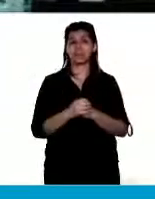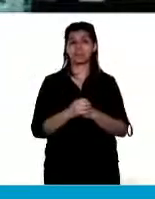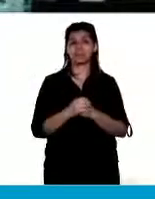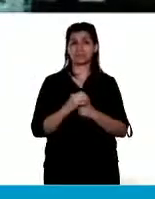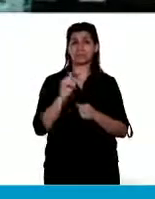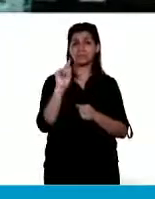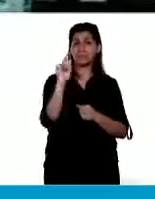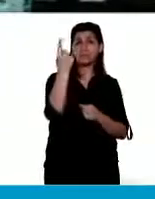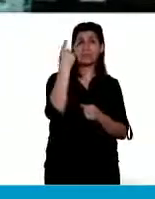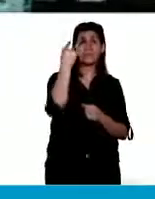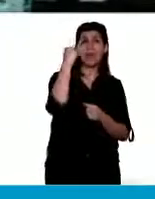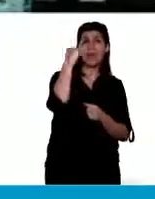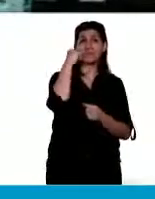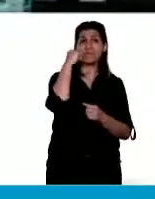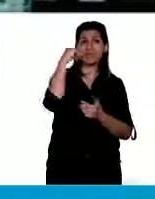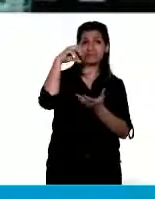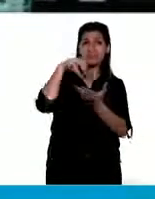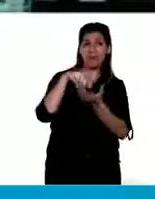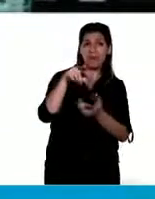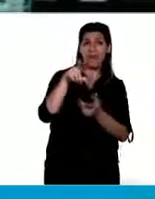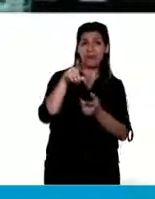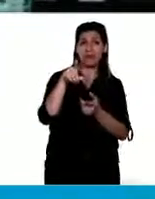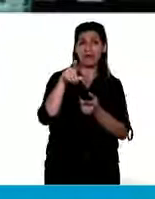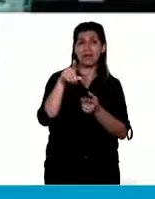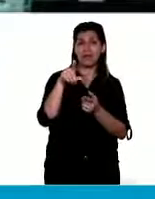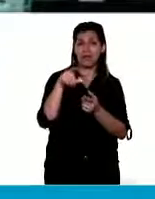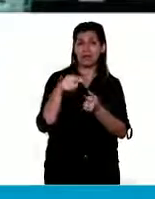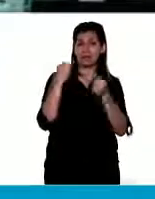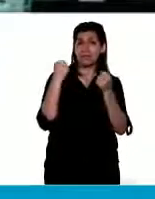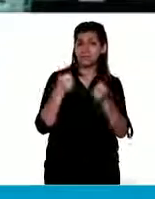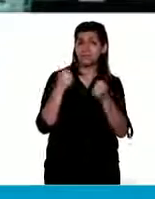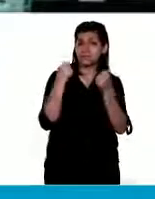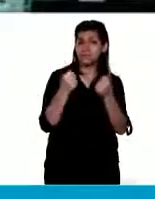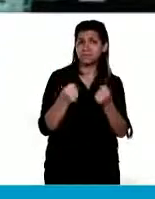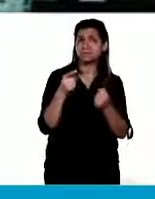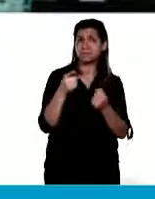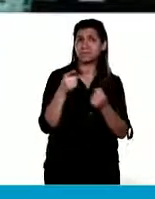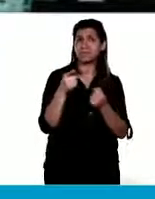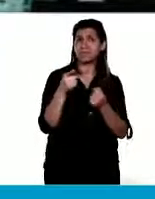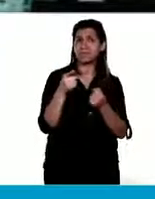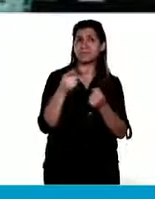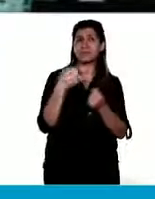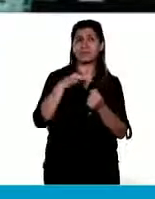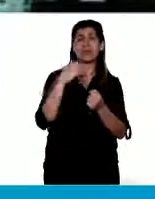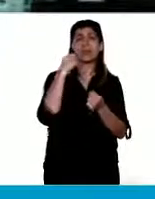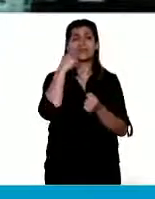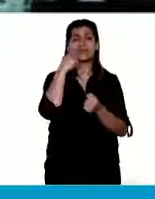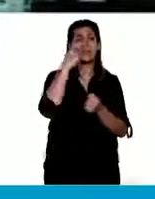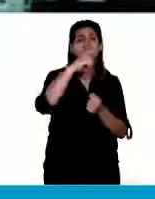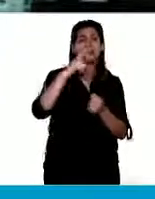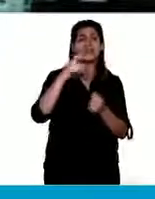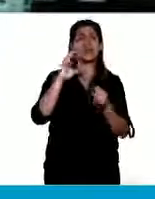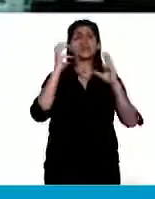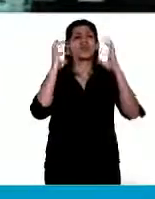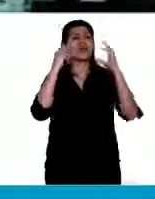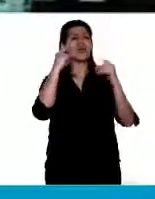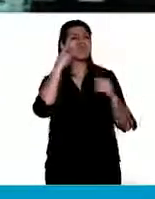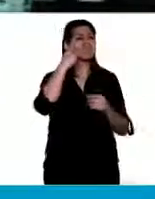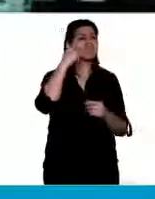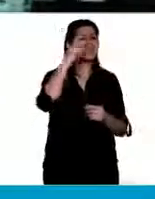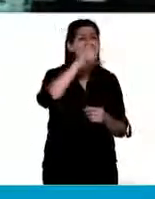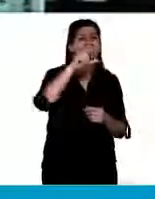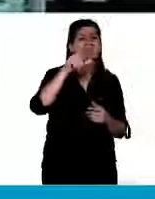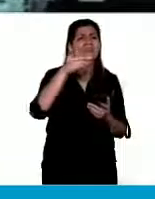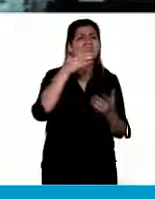señor presidente, la venimos sosteniendo, que es una herramienta que deben tener los intendentes. No nos dejemos con los intendentes.